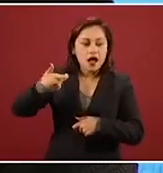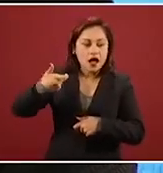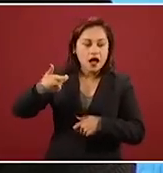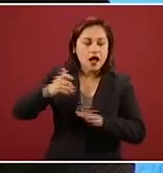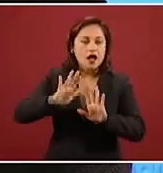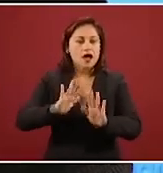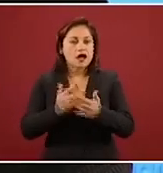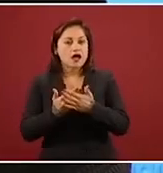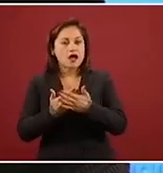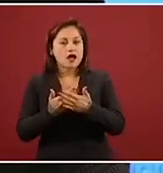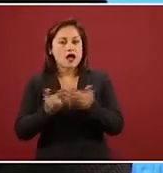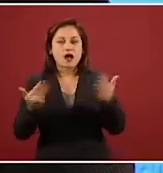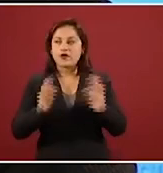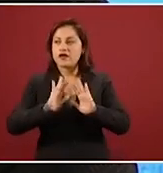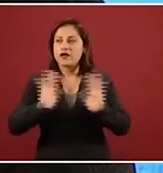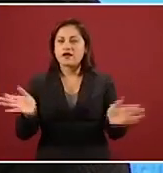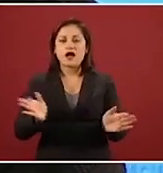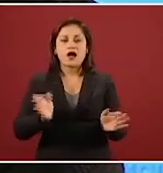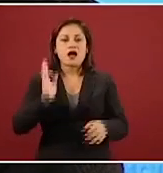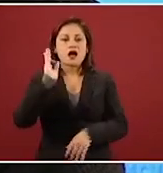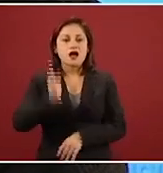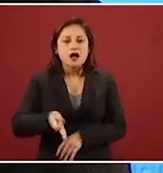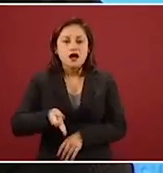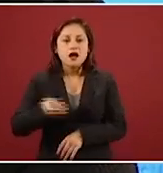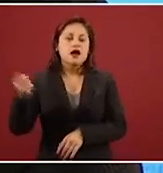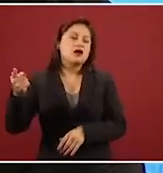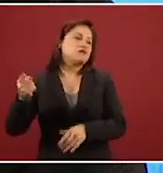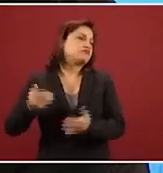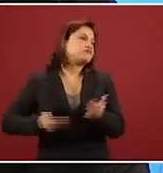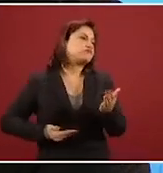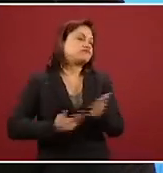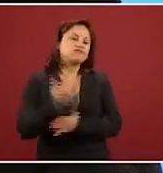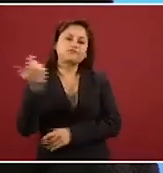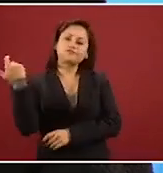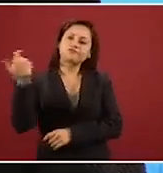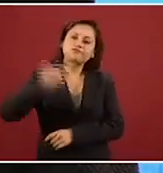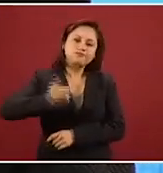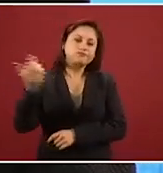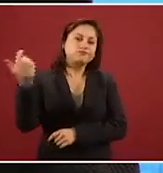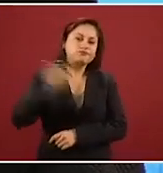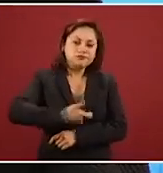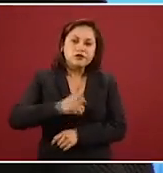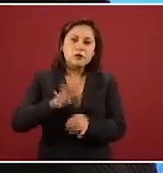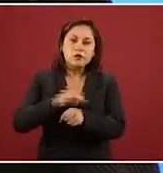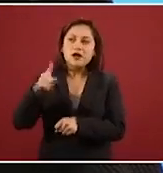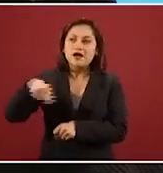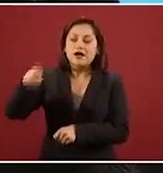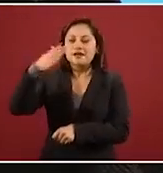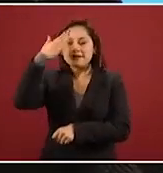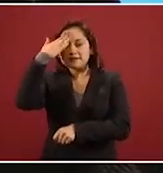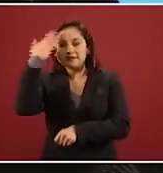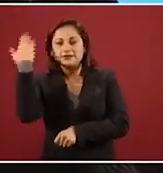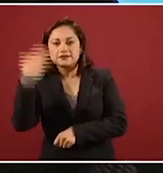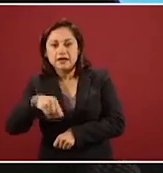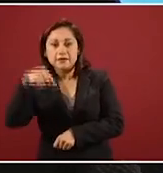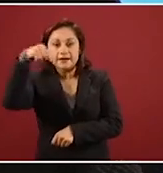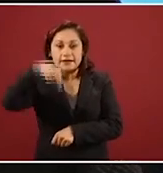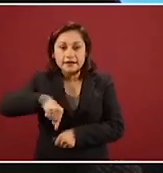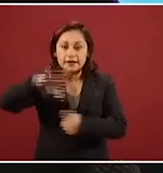que va a continuar un tratado exitoso, una integración productiva y que en